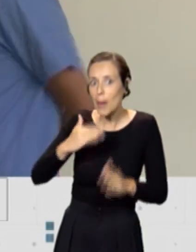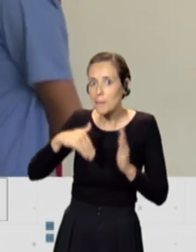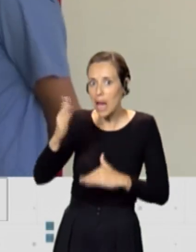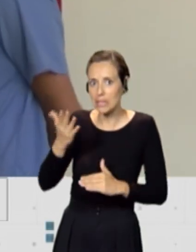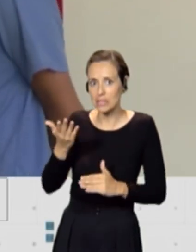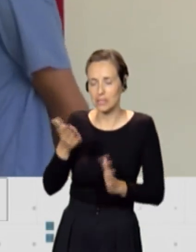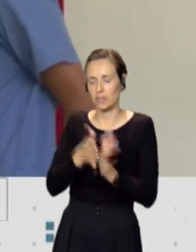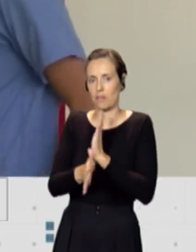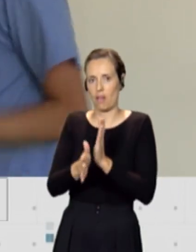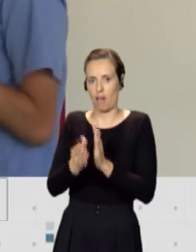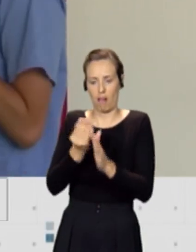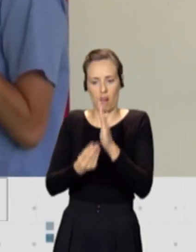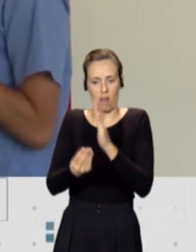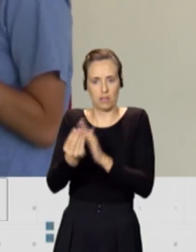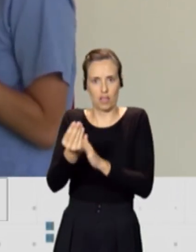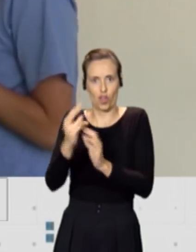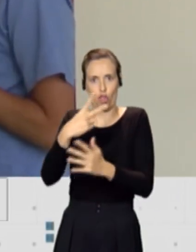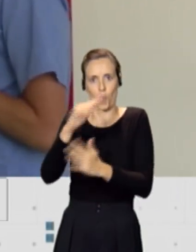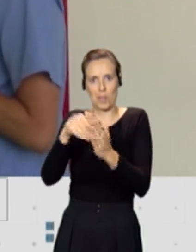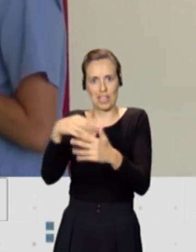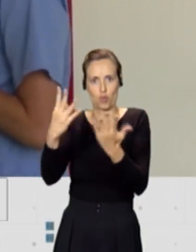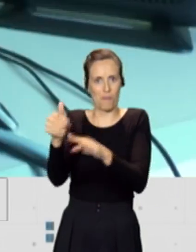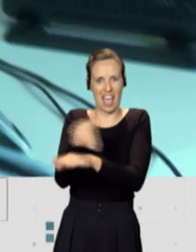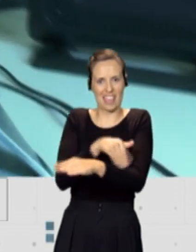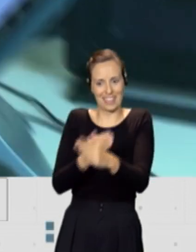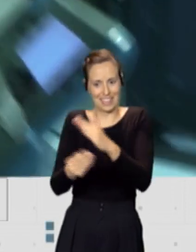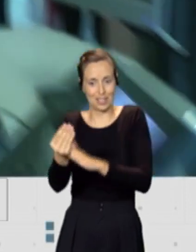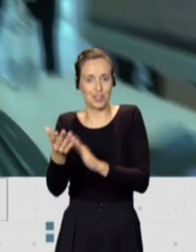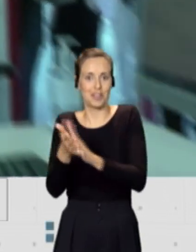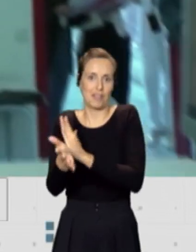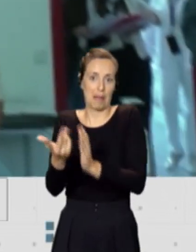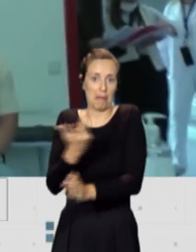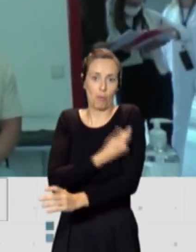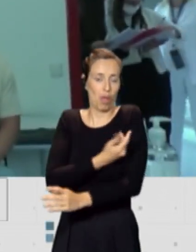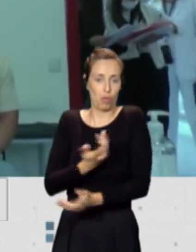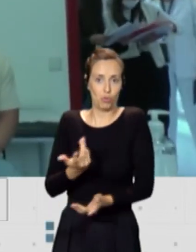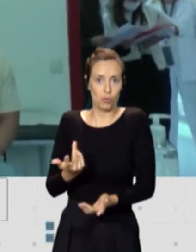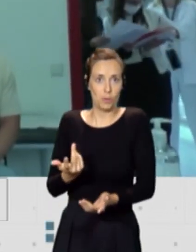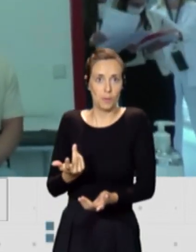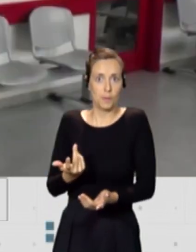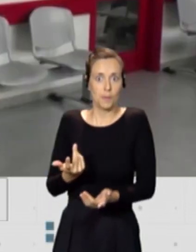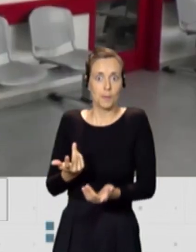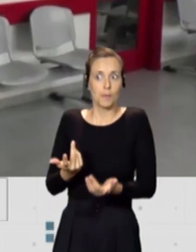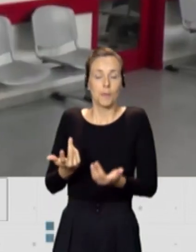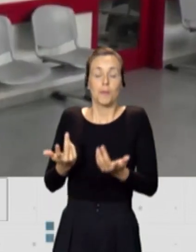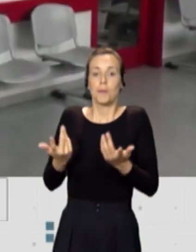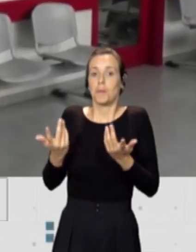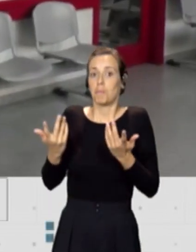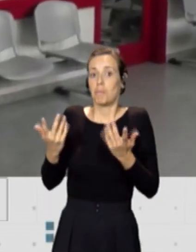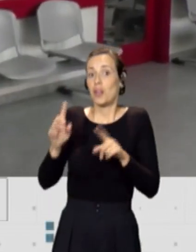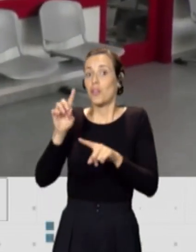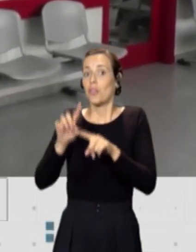sea, nacieron con anterioridad a esa fecha y por eso concretamente no estaban vacunados, ¿no? Pero está claro que conforme las